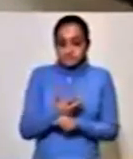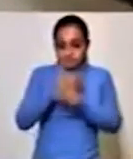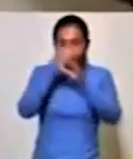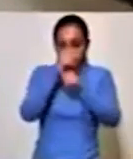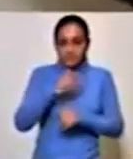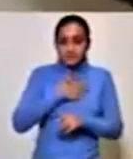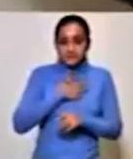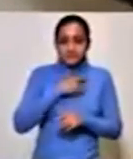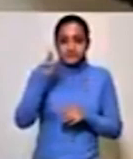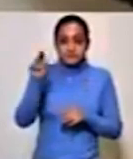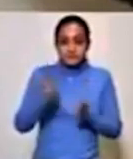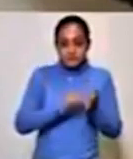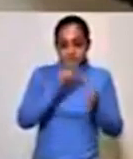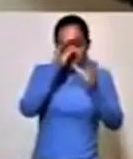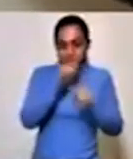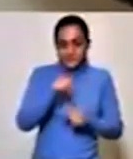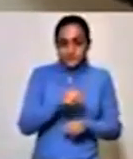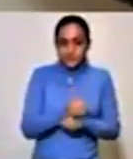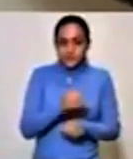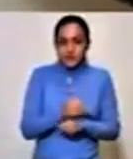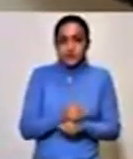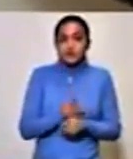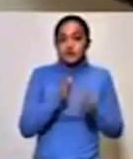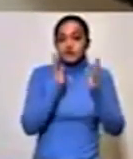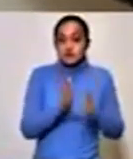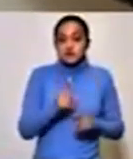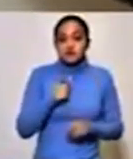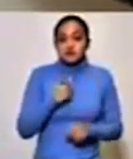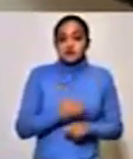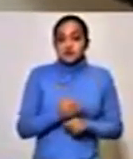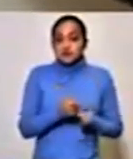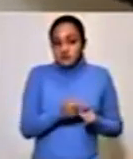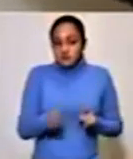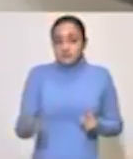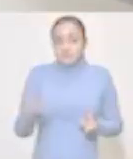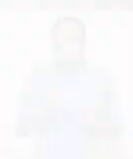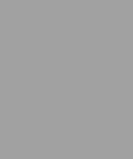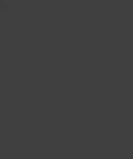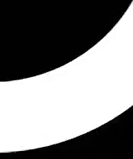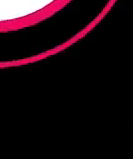convenio que ya se trabajó en su contenido.